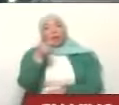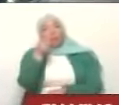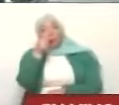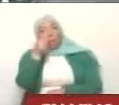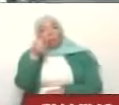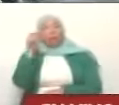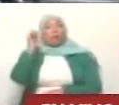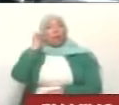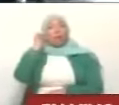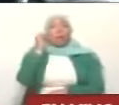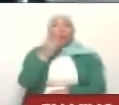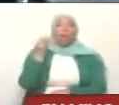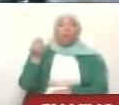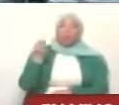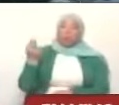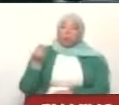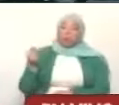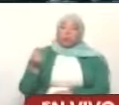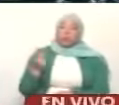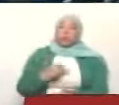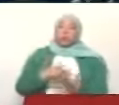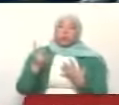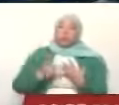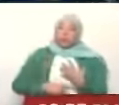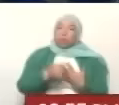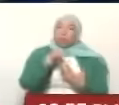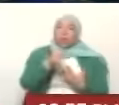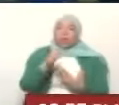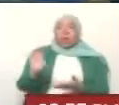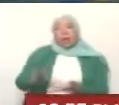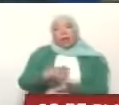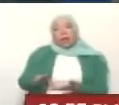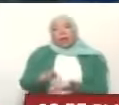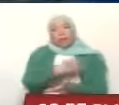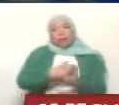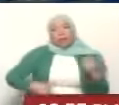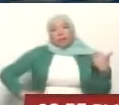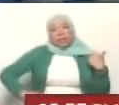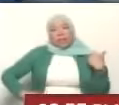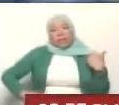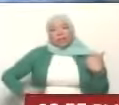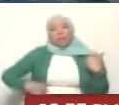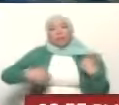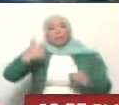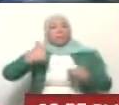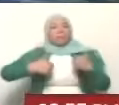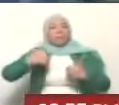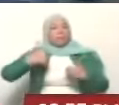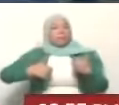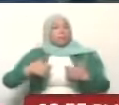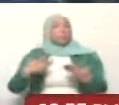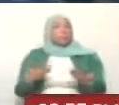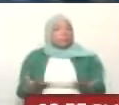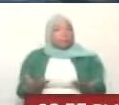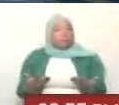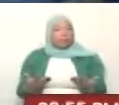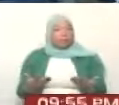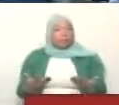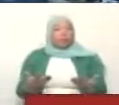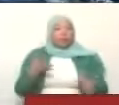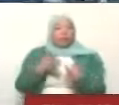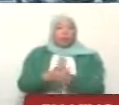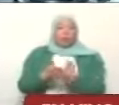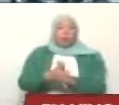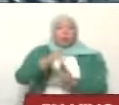adultos, que traigan una propuesta para cantarle al presidente. Pero más allá de tener el concepto y la